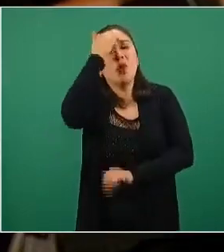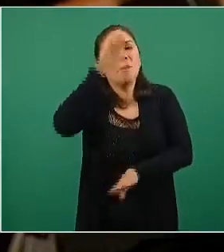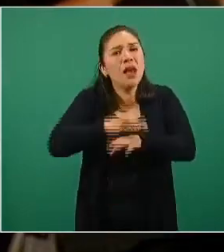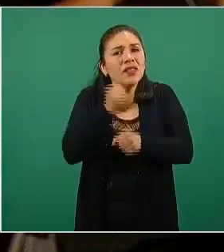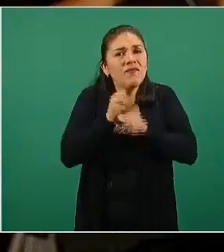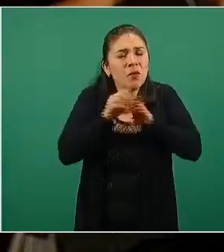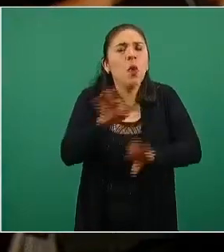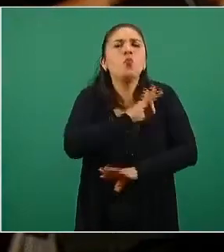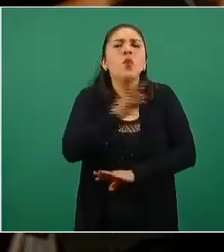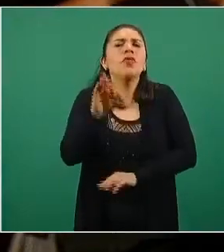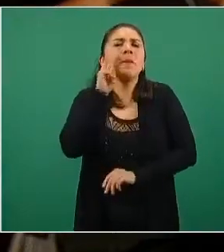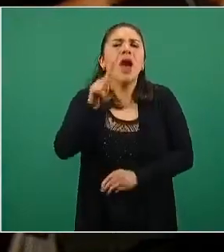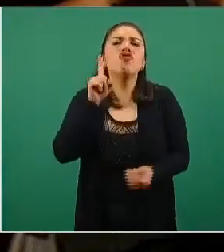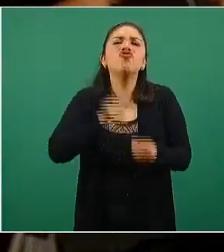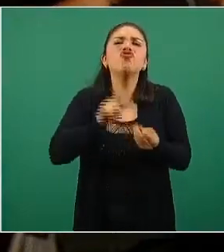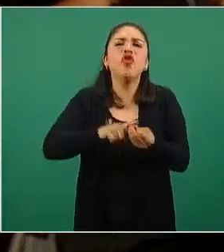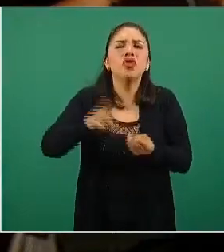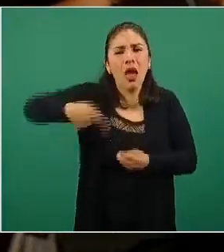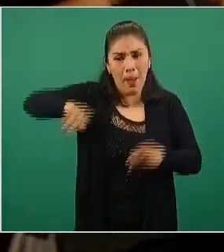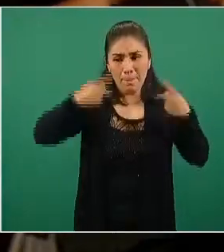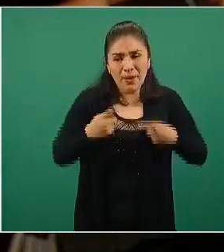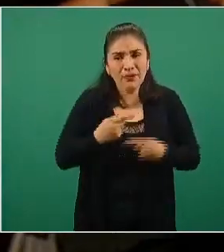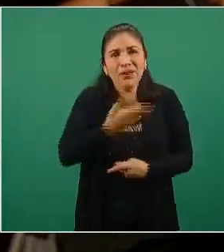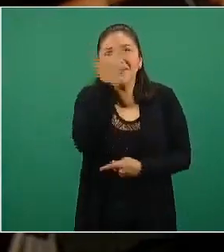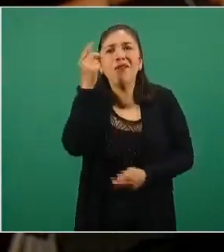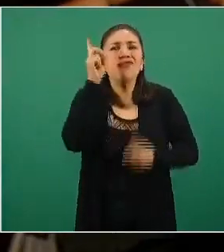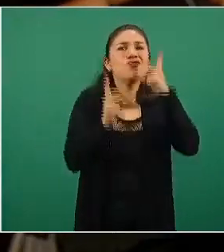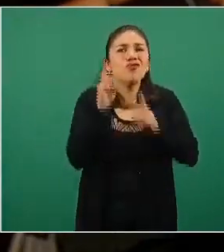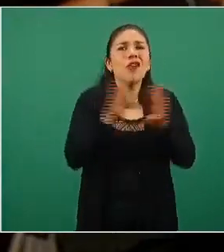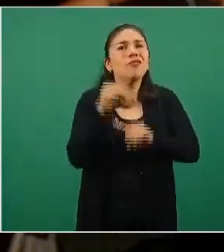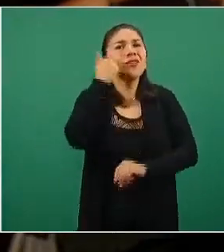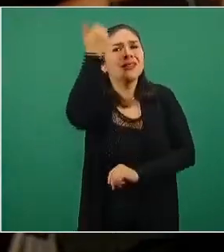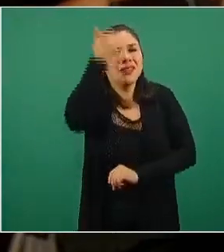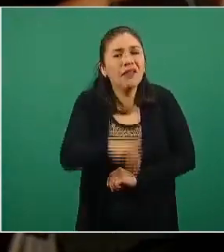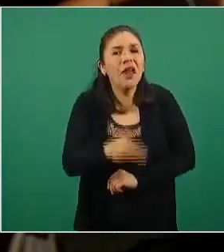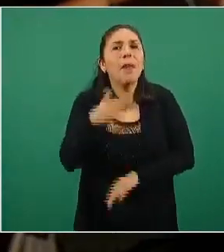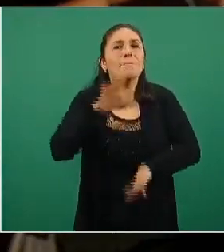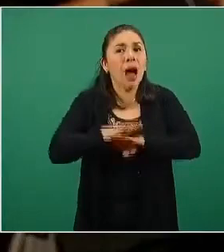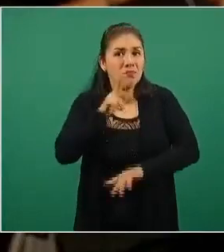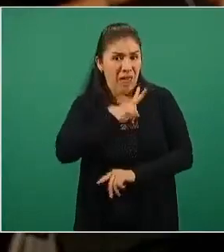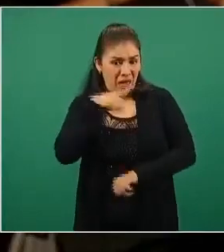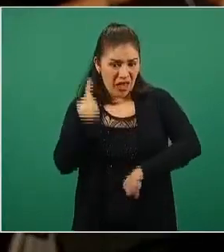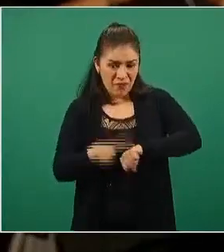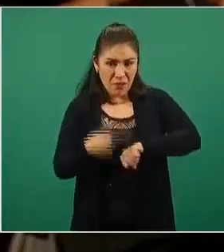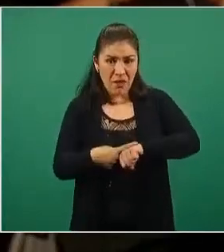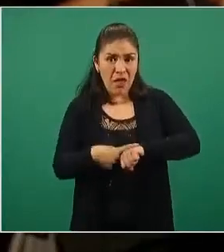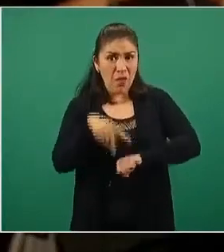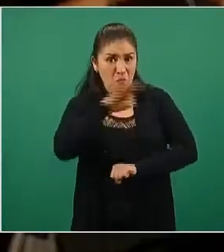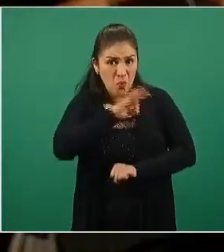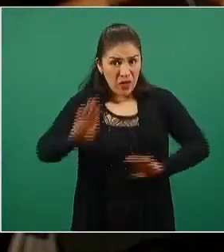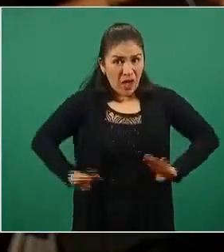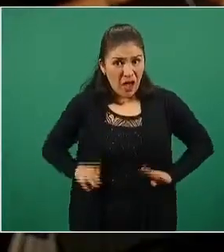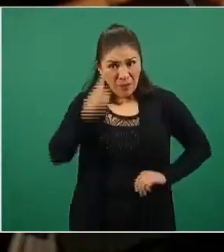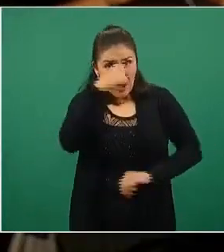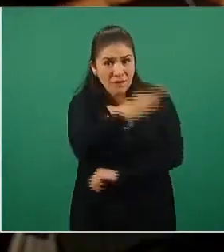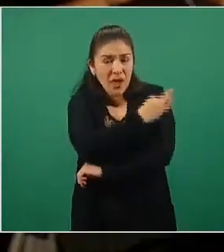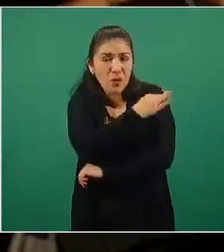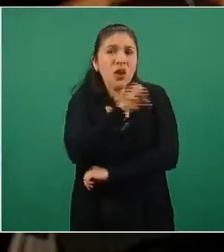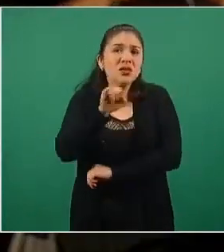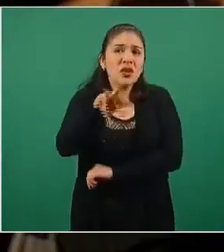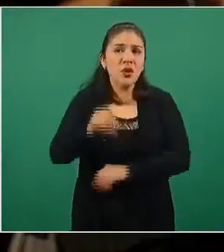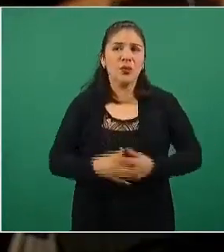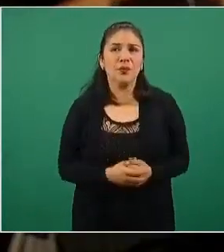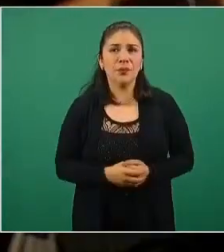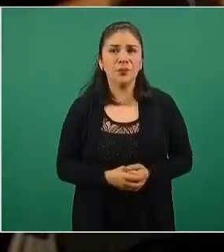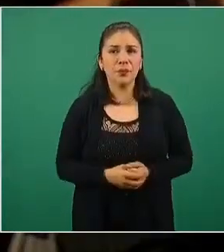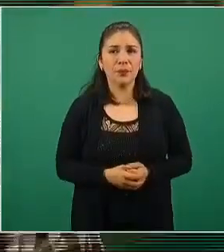si hay algún canal donde todas estas personas puedan recibir información sobre si sus enfermedades son compatibles o no con la vacuna. ¿Cómo